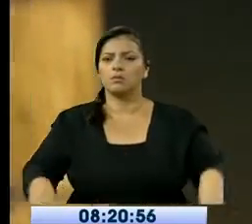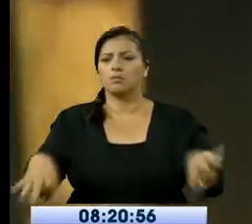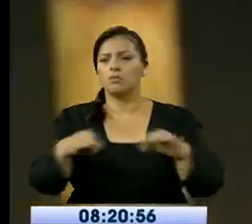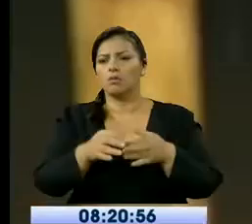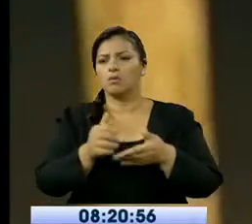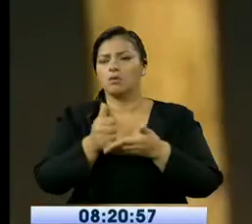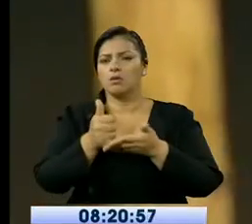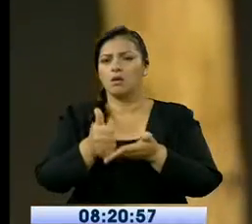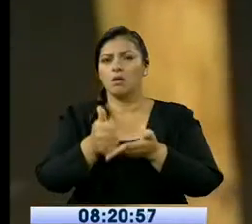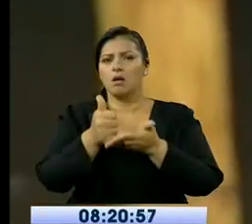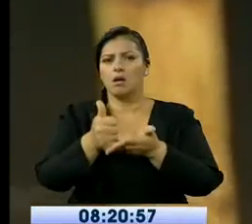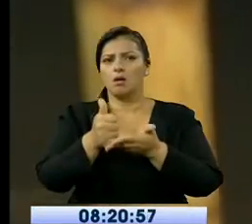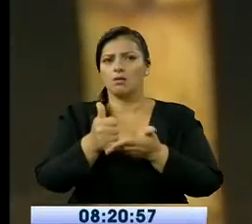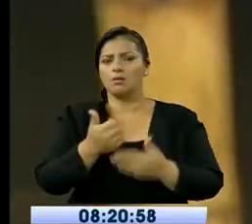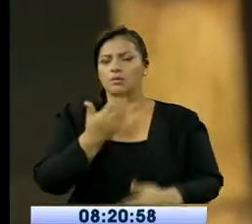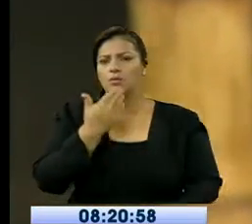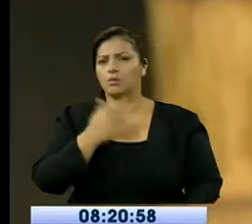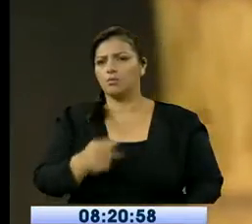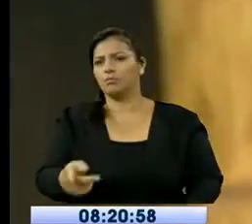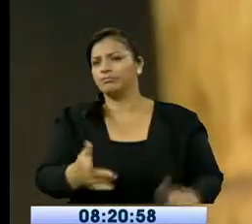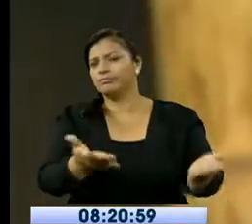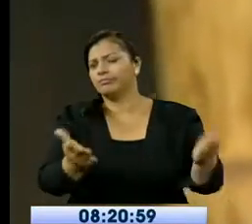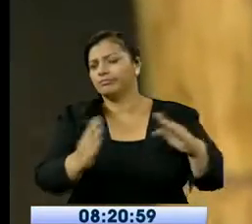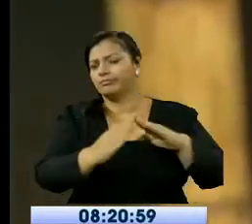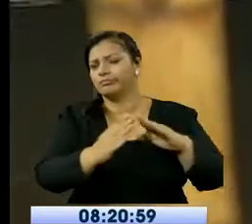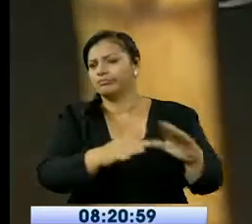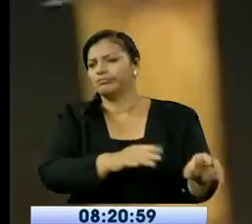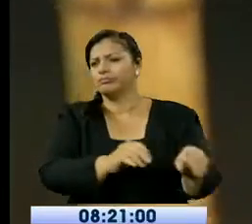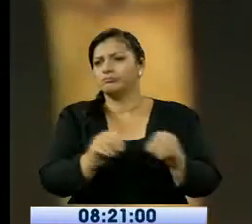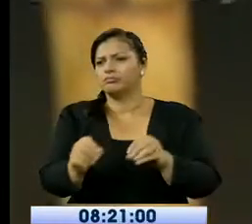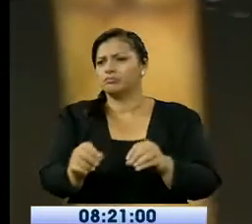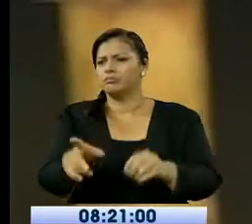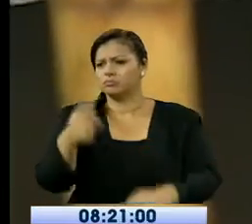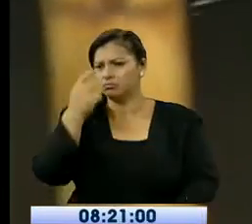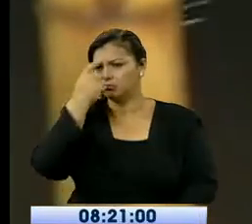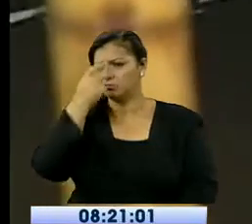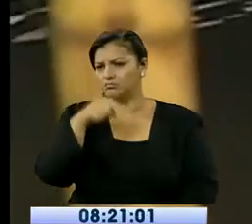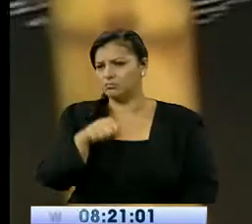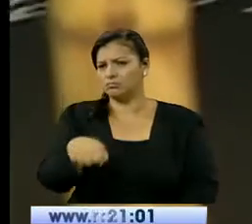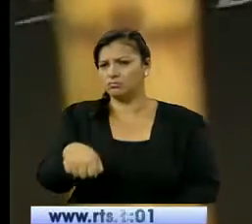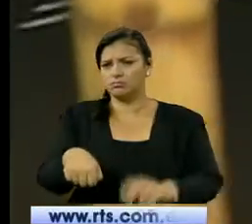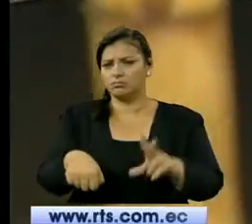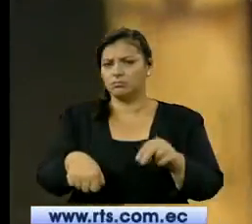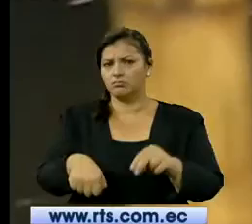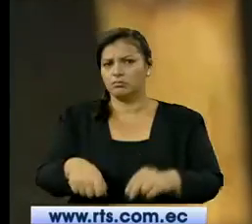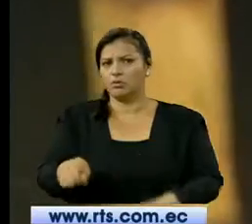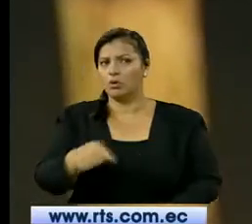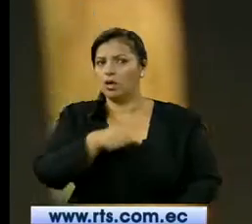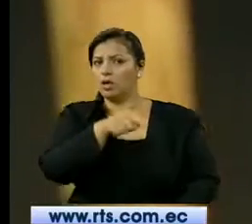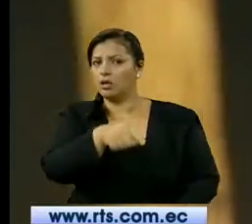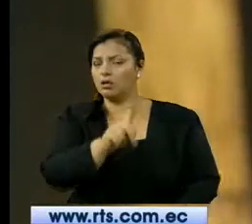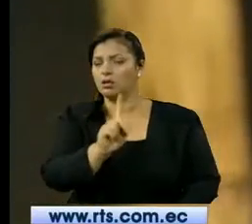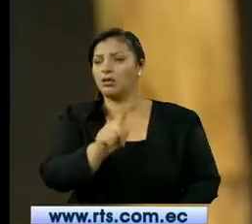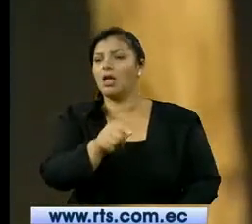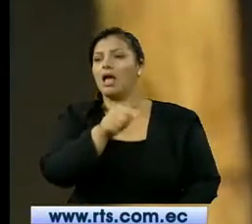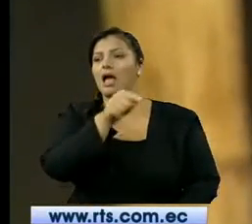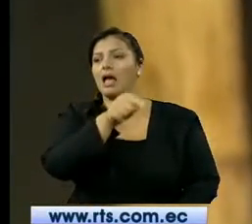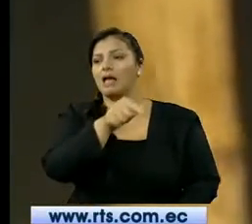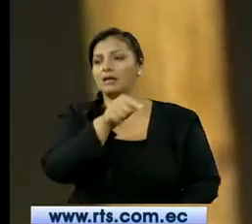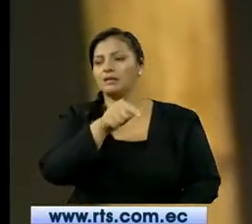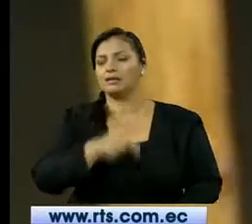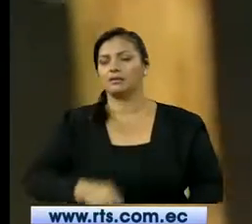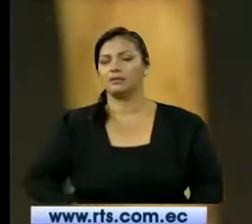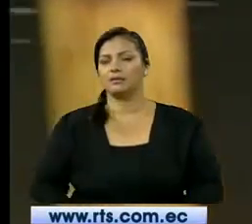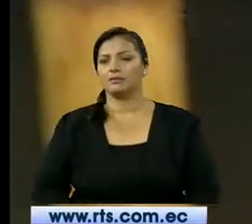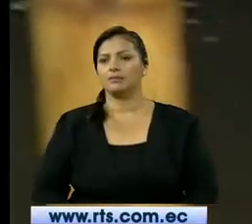si se le puede llamar así, una casa. Pero ellos dijeron directamente que iban a hacer al frente. Van a continuar largo,